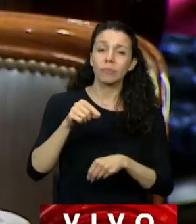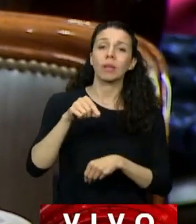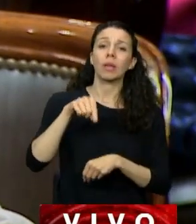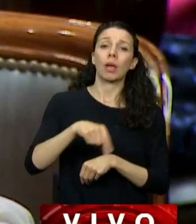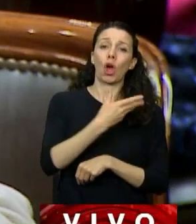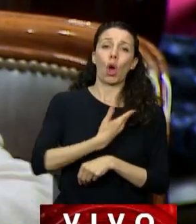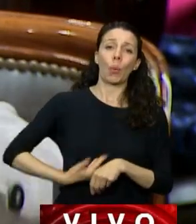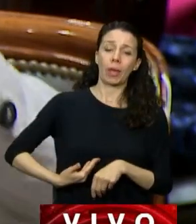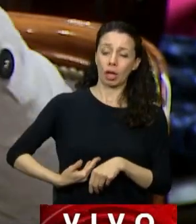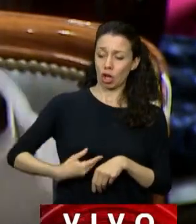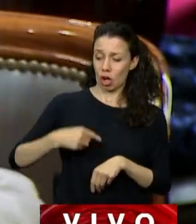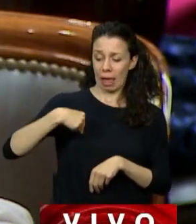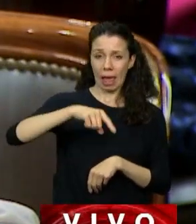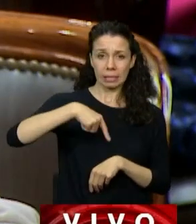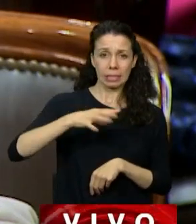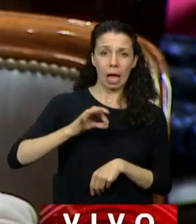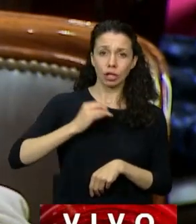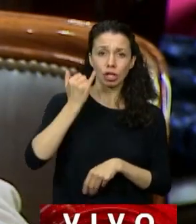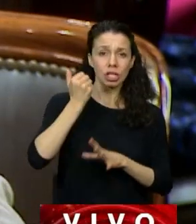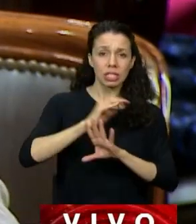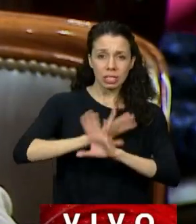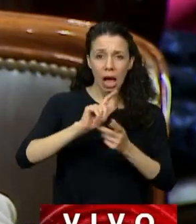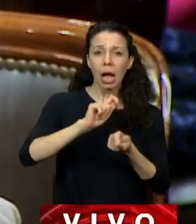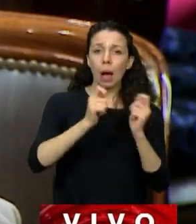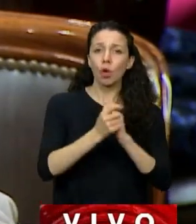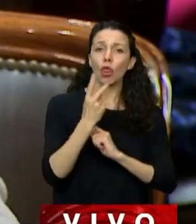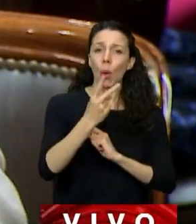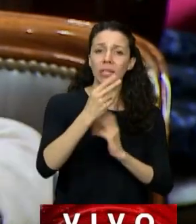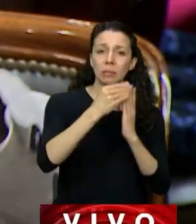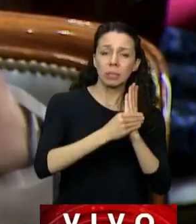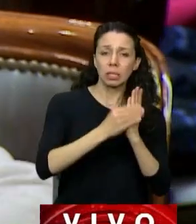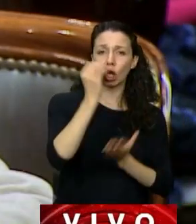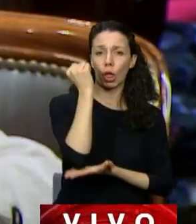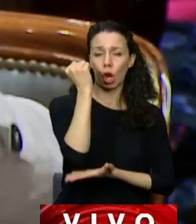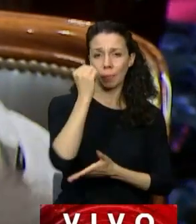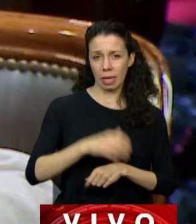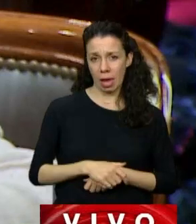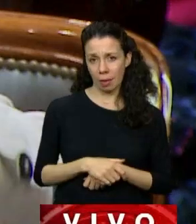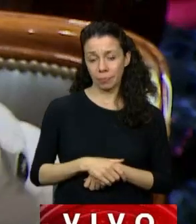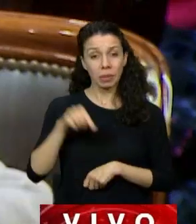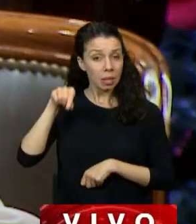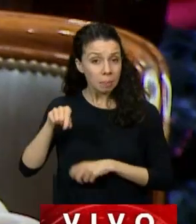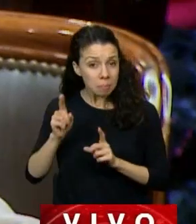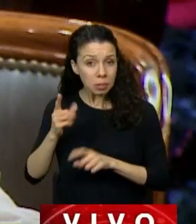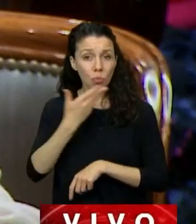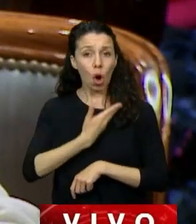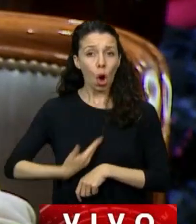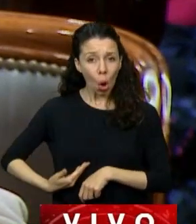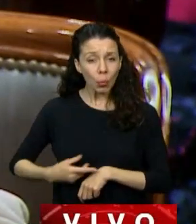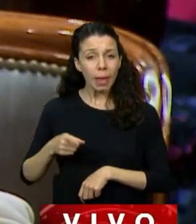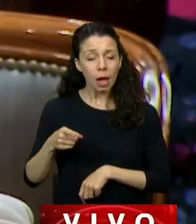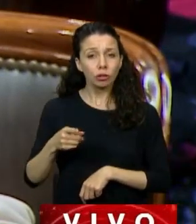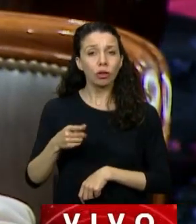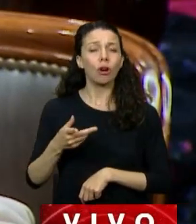del año lleva 2 cambios en los ministros de Economía. A un gobierno que nos ha dado,